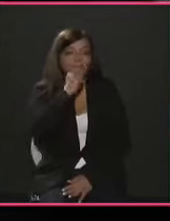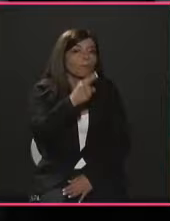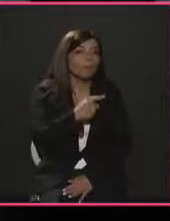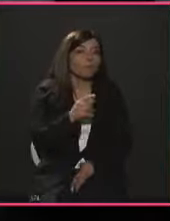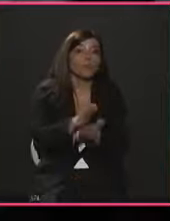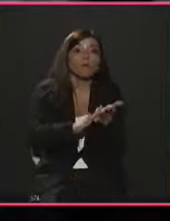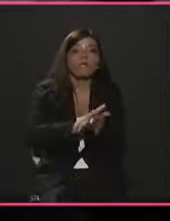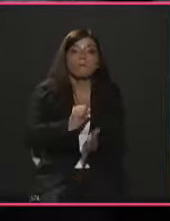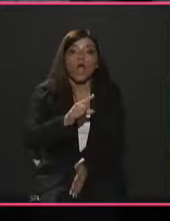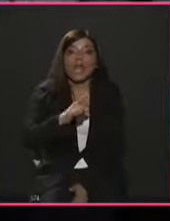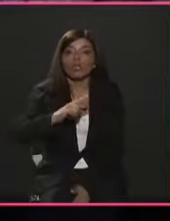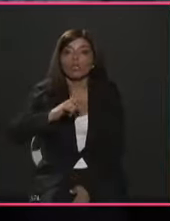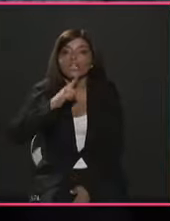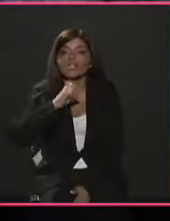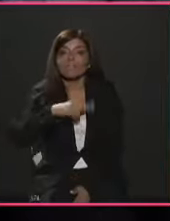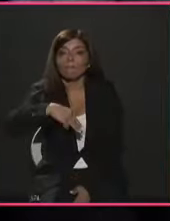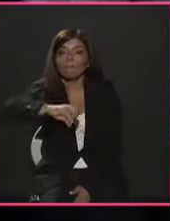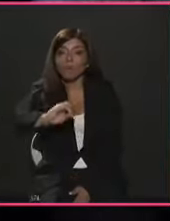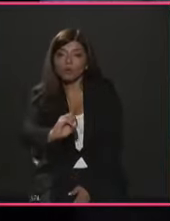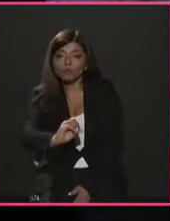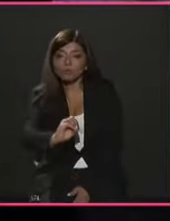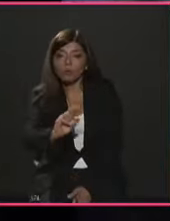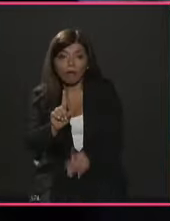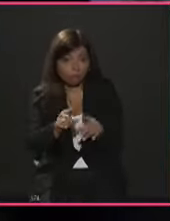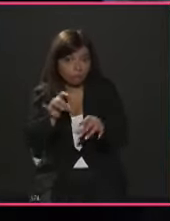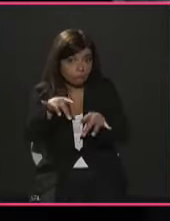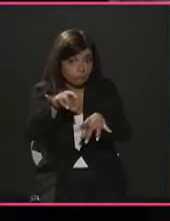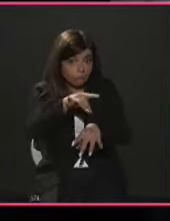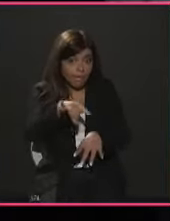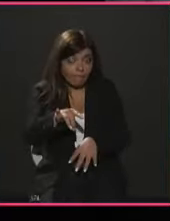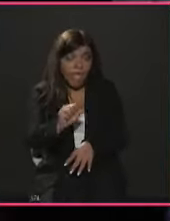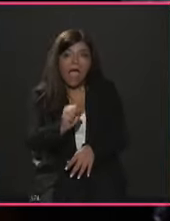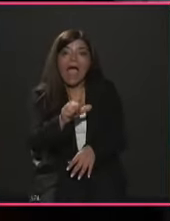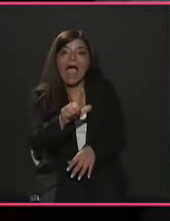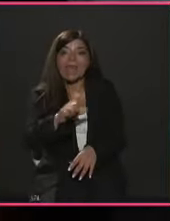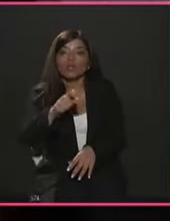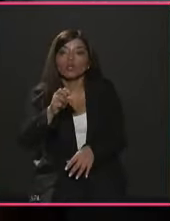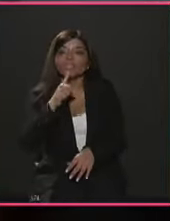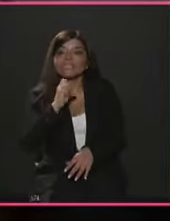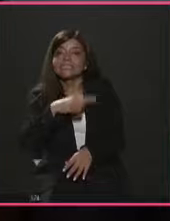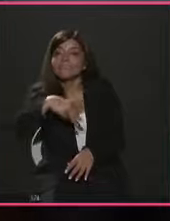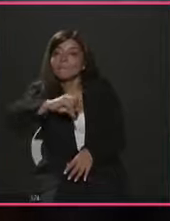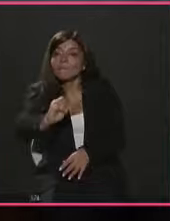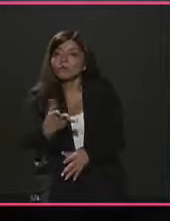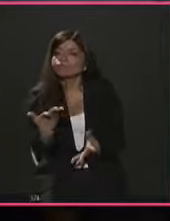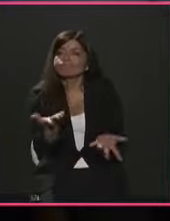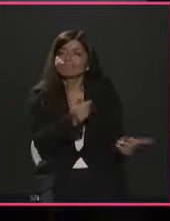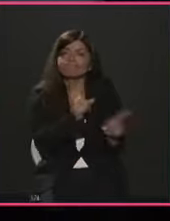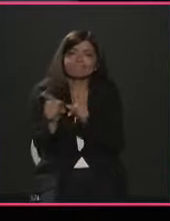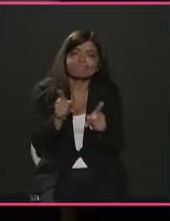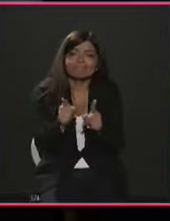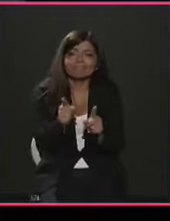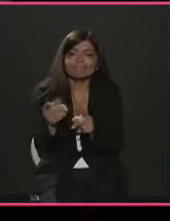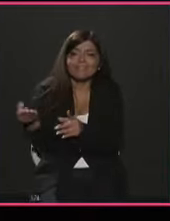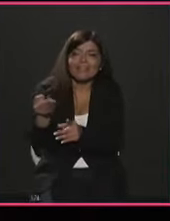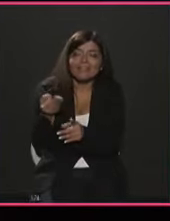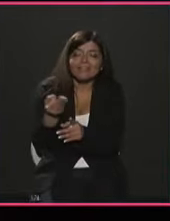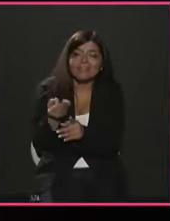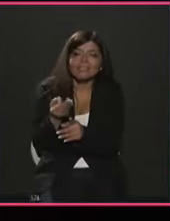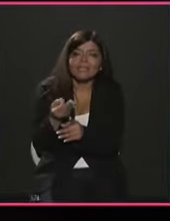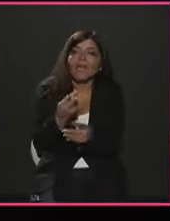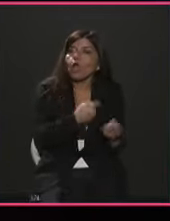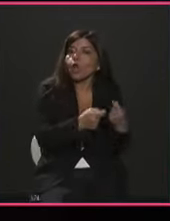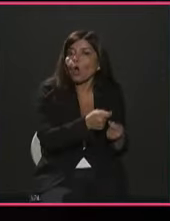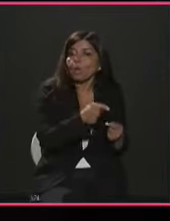es un algoritmo muy poca gente sabe te das cuenta quién es lo que nos está regulando y nos dice qué